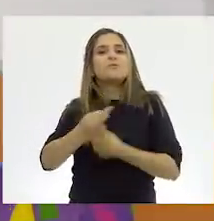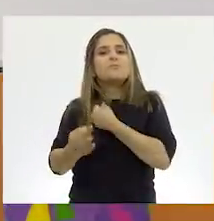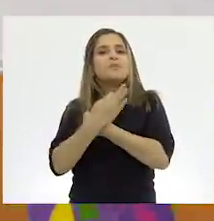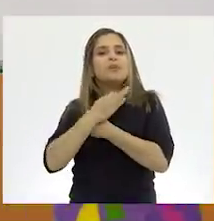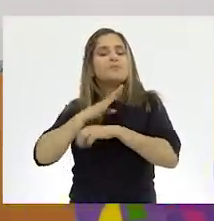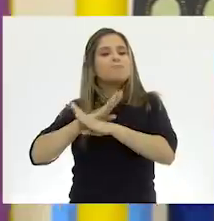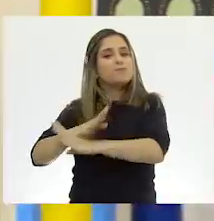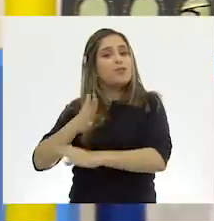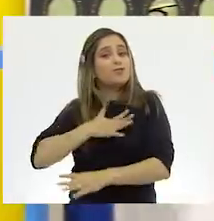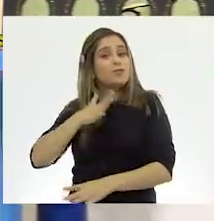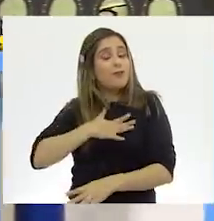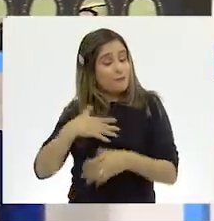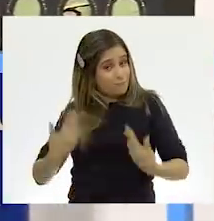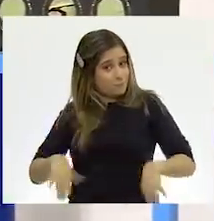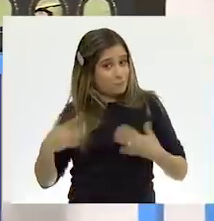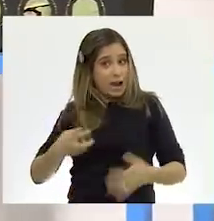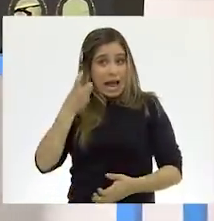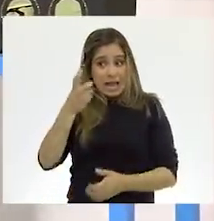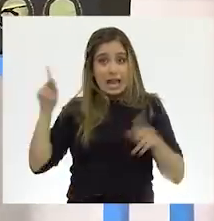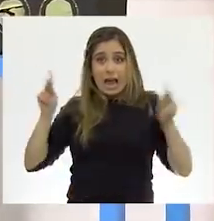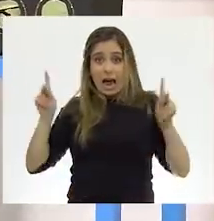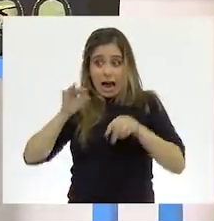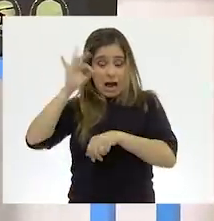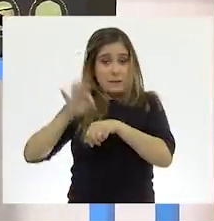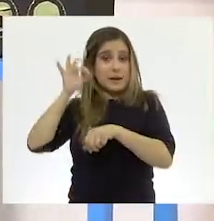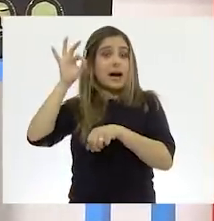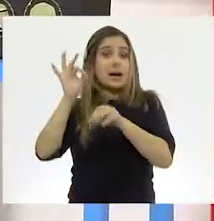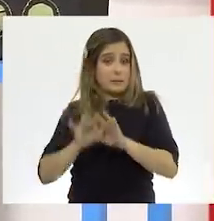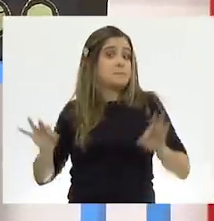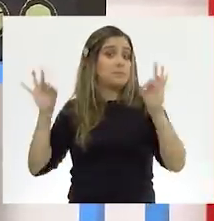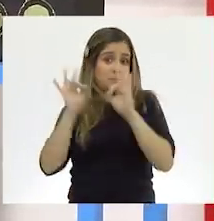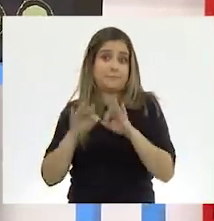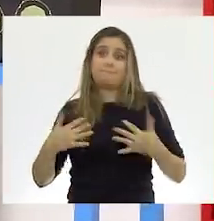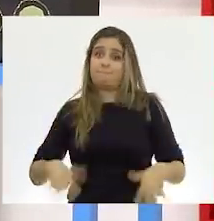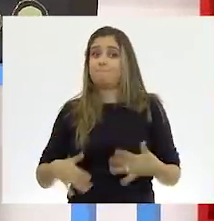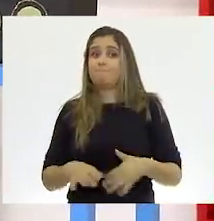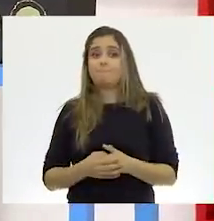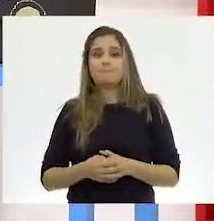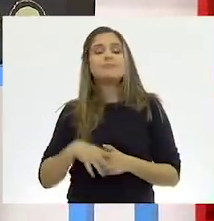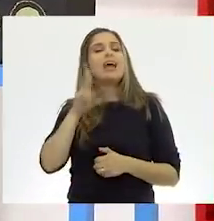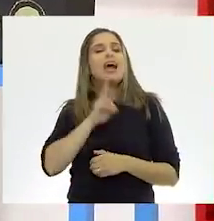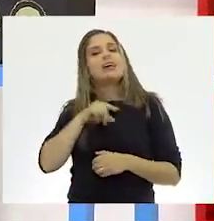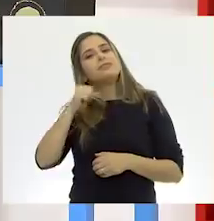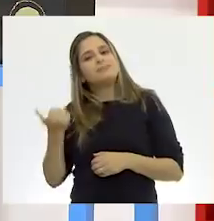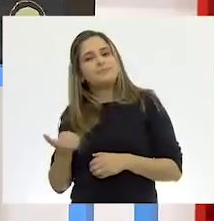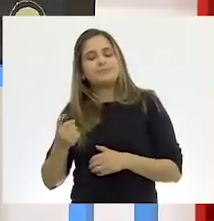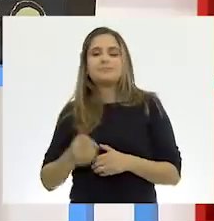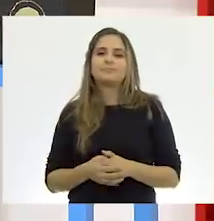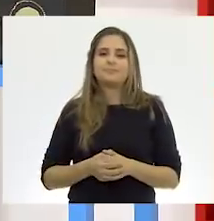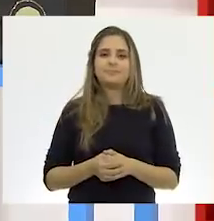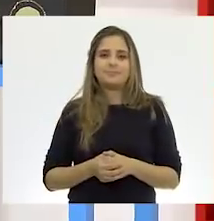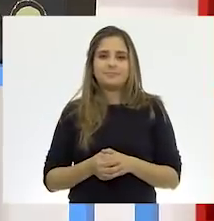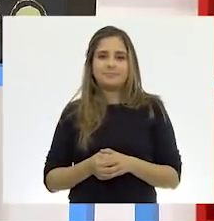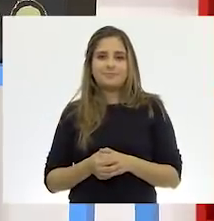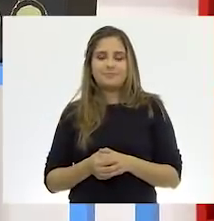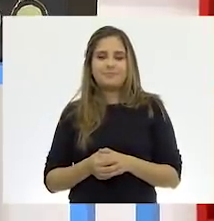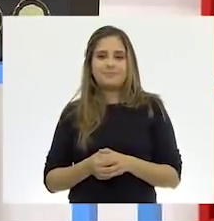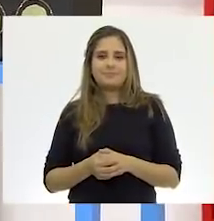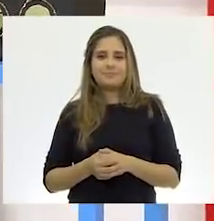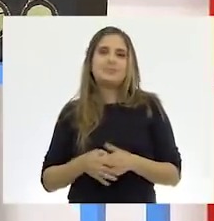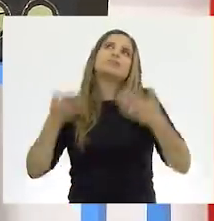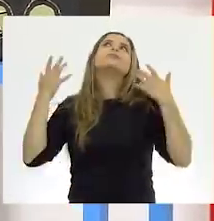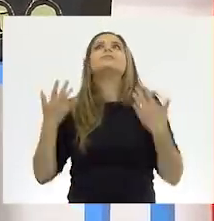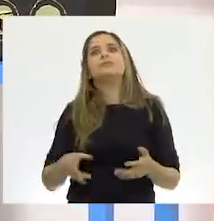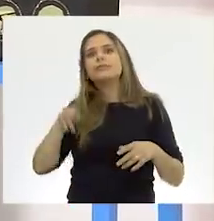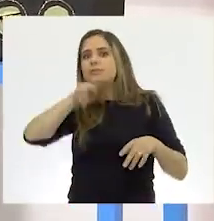Son importantes las abejas, muy importantes. A ver, yo quiero este. ¡Ay, me salió